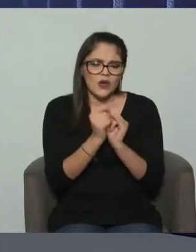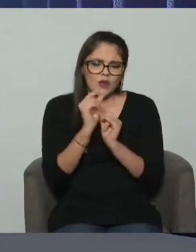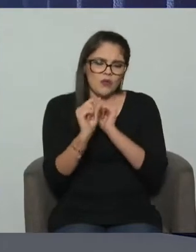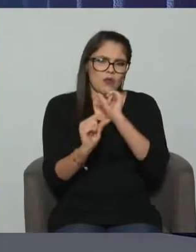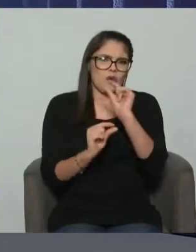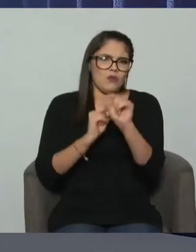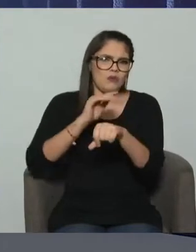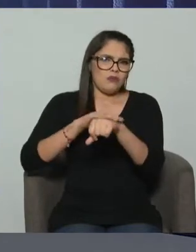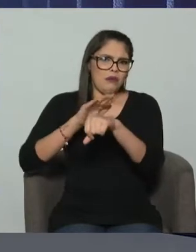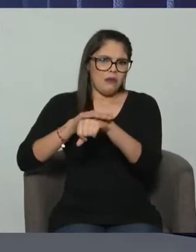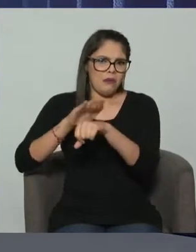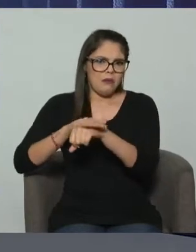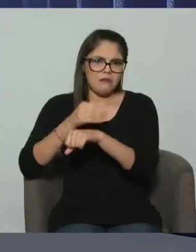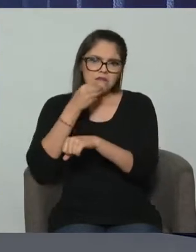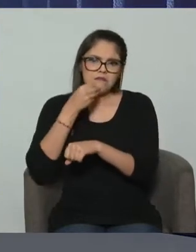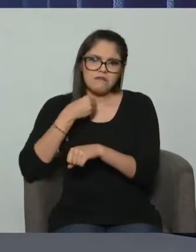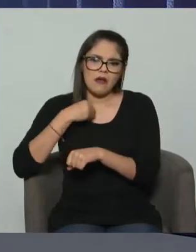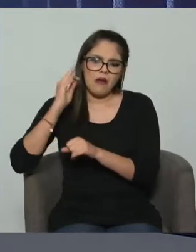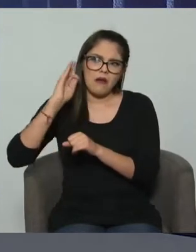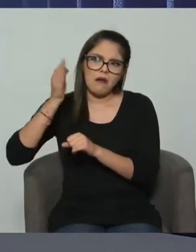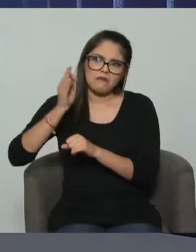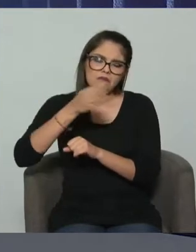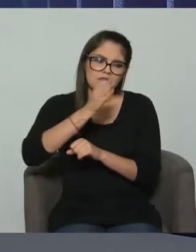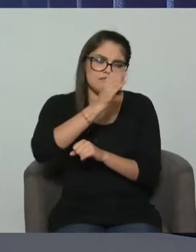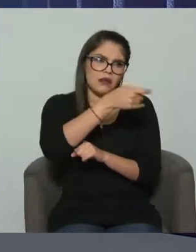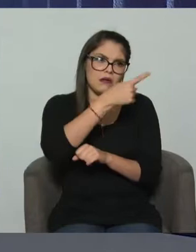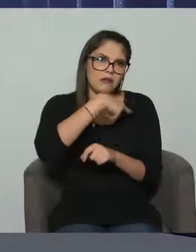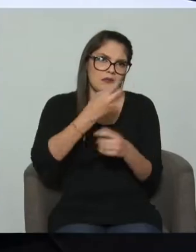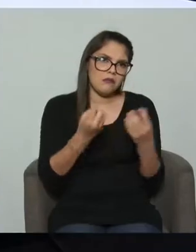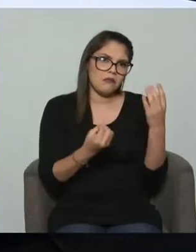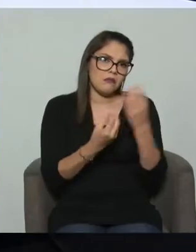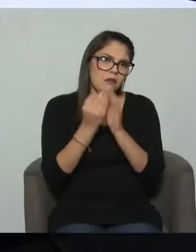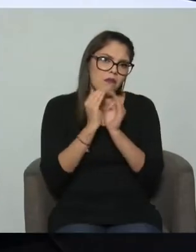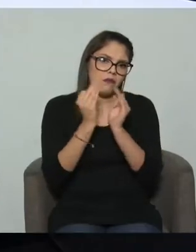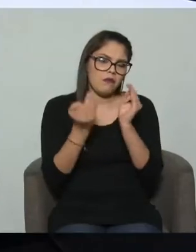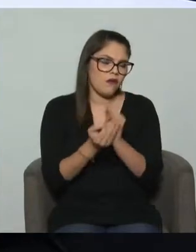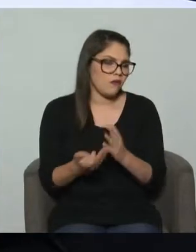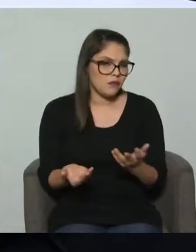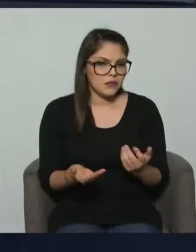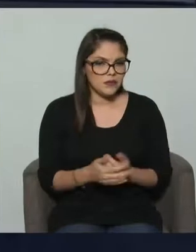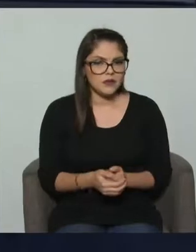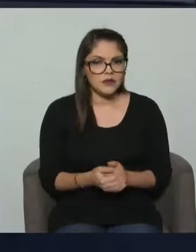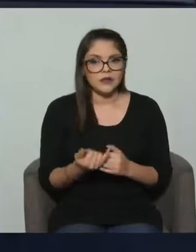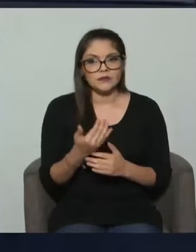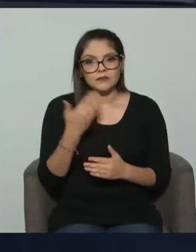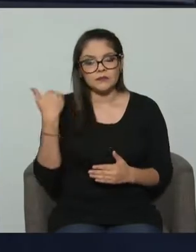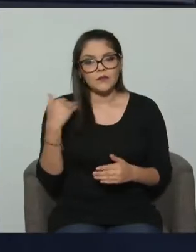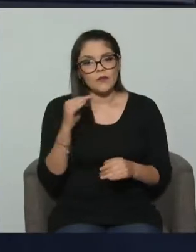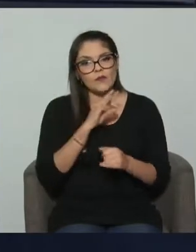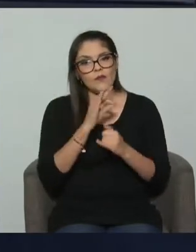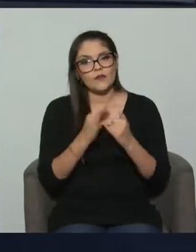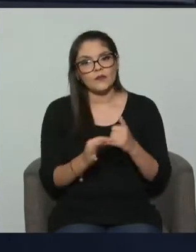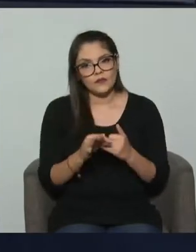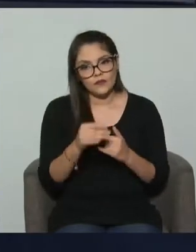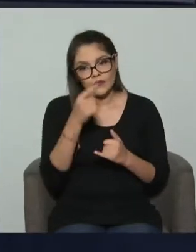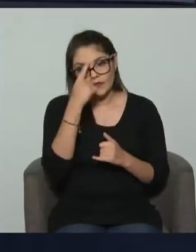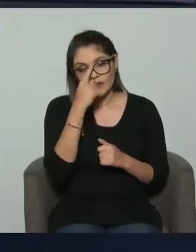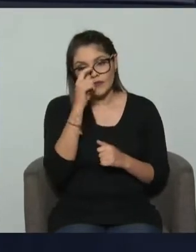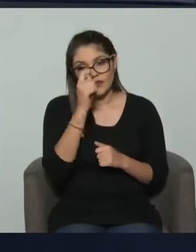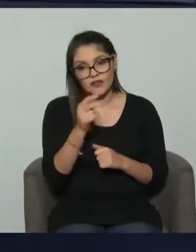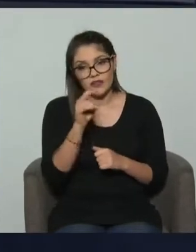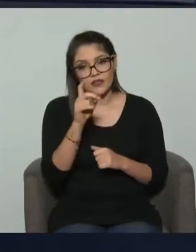han estado siendo carne de cañón en las filas del crimen organizado. De hecho, en la última reunión del Sistema Integral de Protección de Niñas y Niños y Adolescentes, el